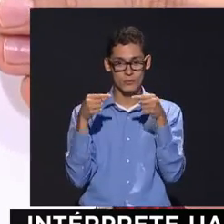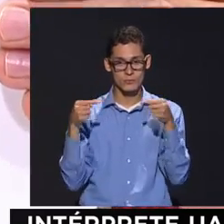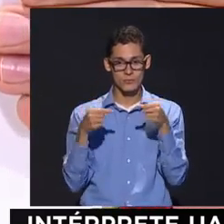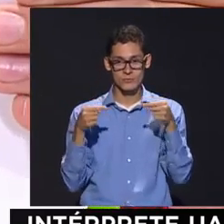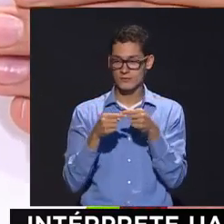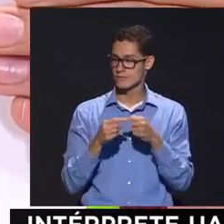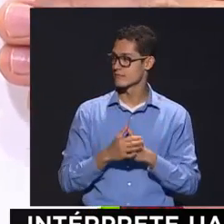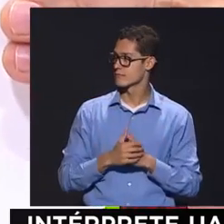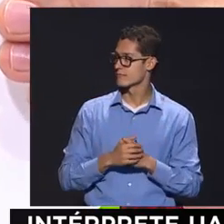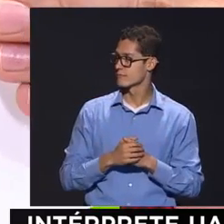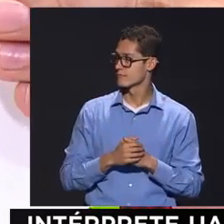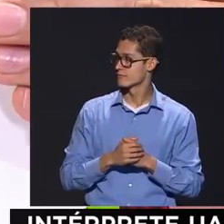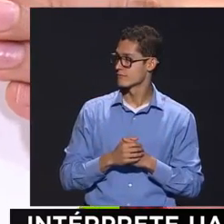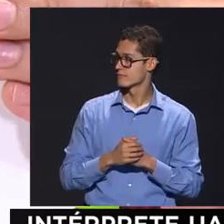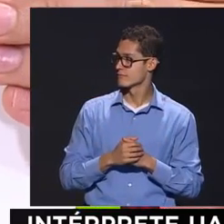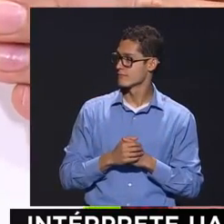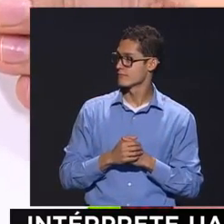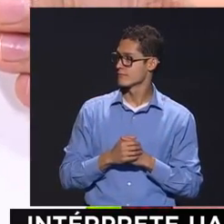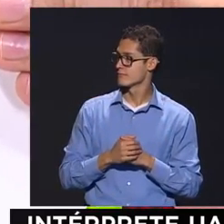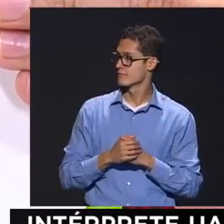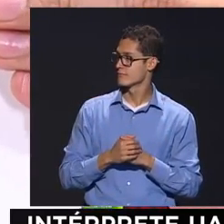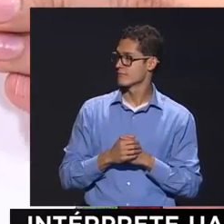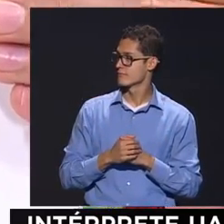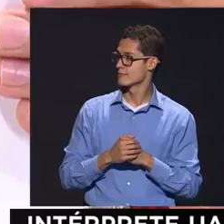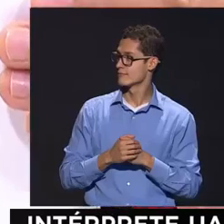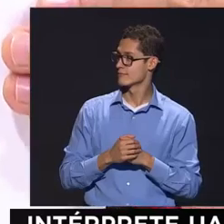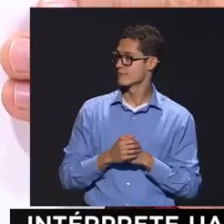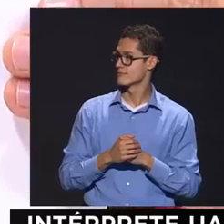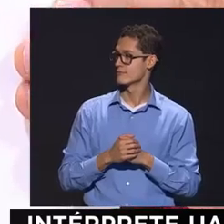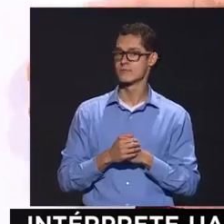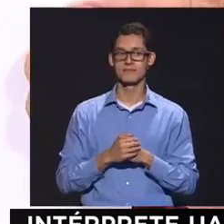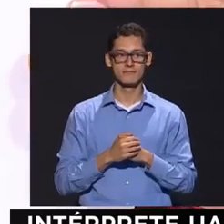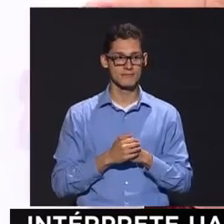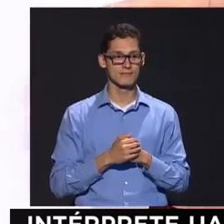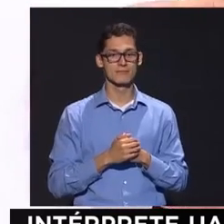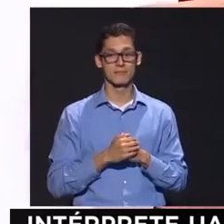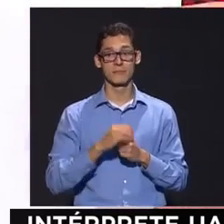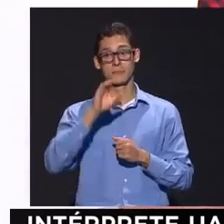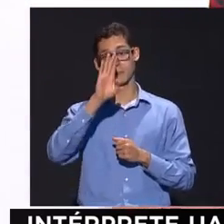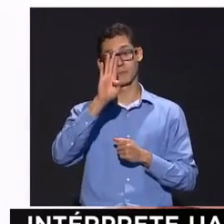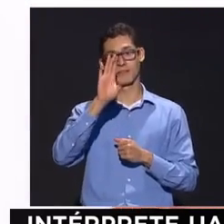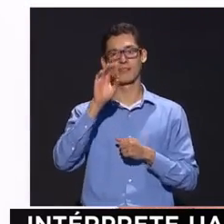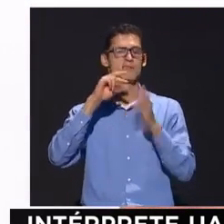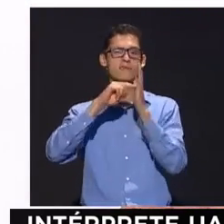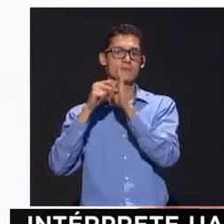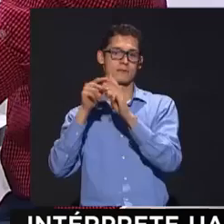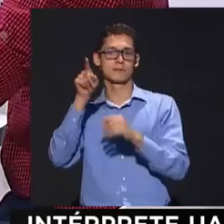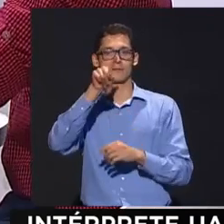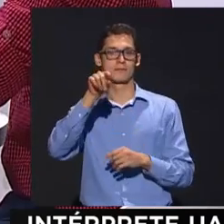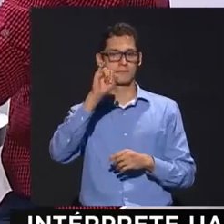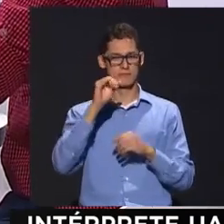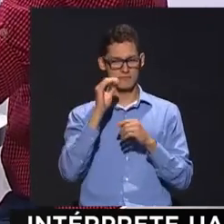kg es un sol que a es un la y que un ave es un as y en este orden nosotros lo tenemos